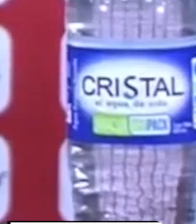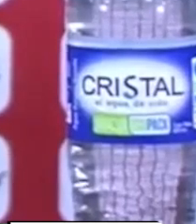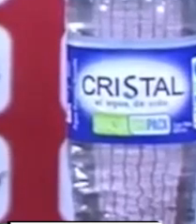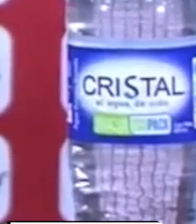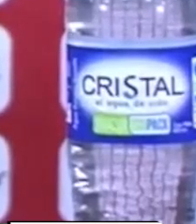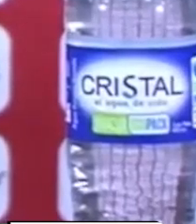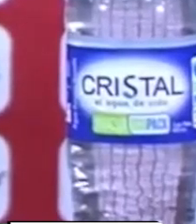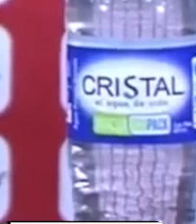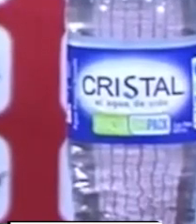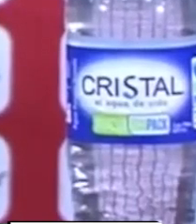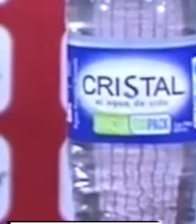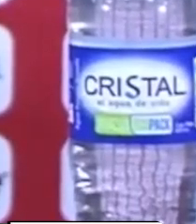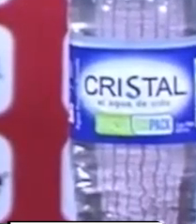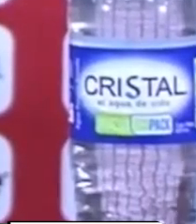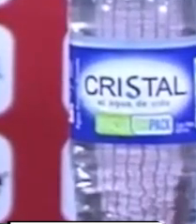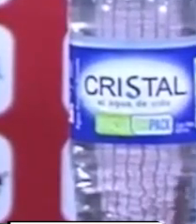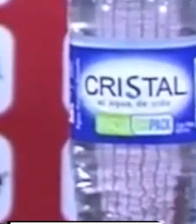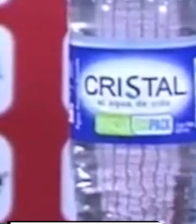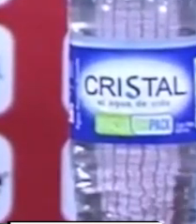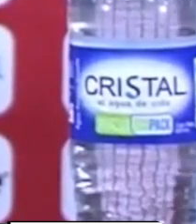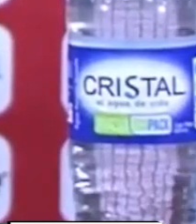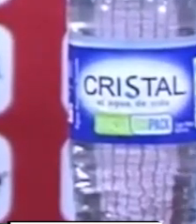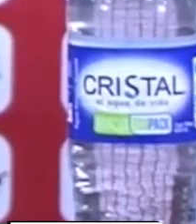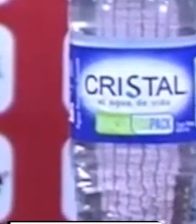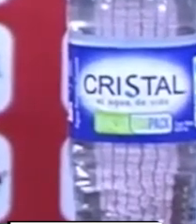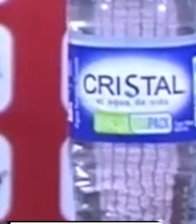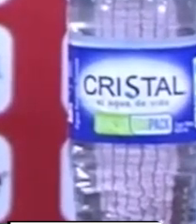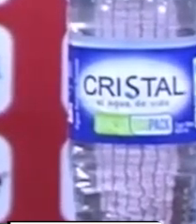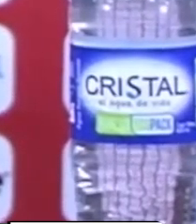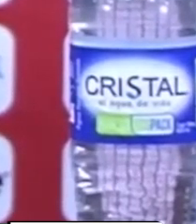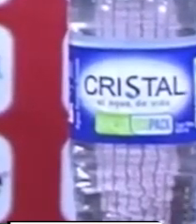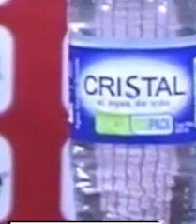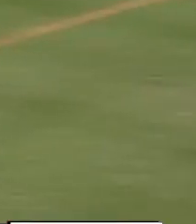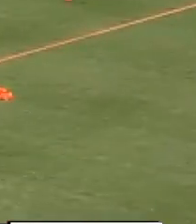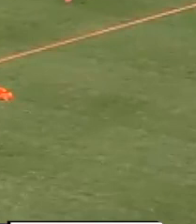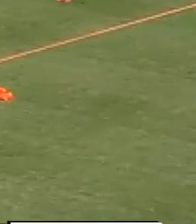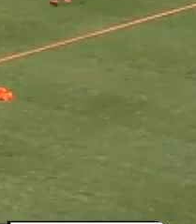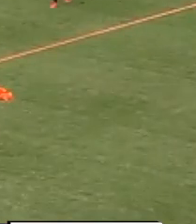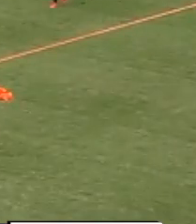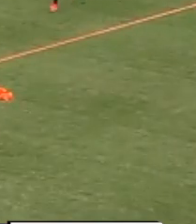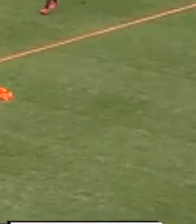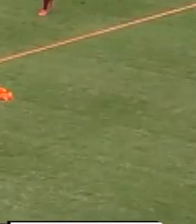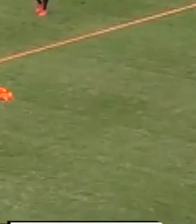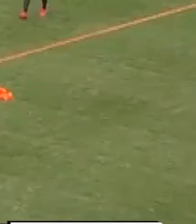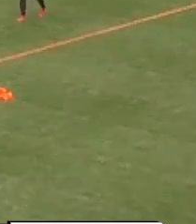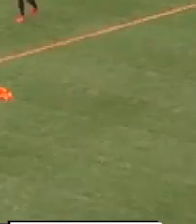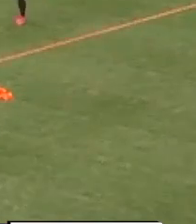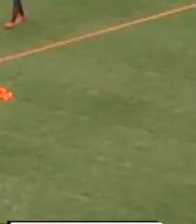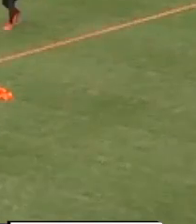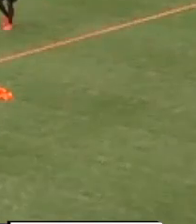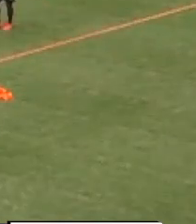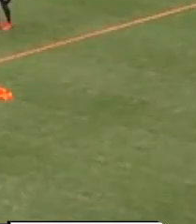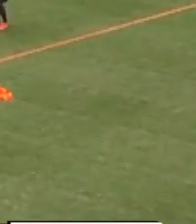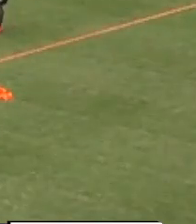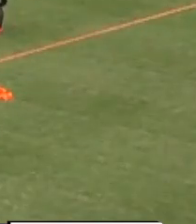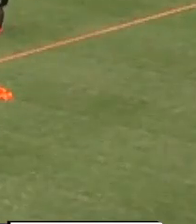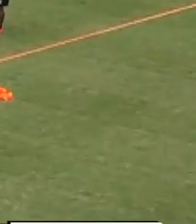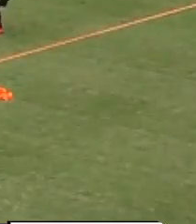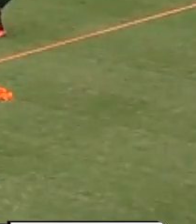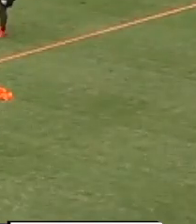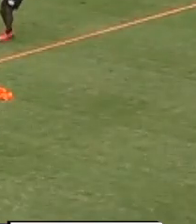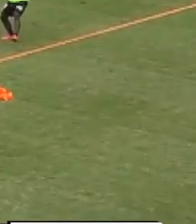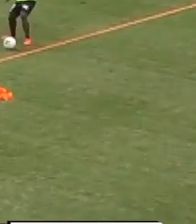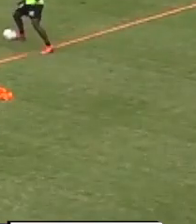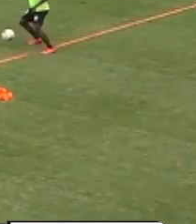Agradecido a los futbolistas porque realmente es una victoria de ellos. Por su parte, Deportivo Cali sumó su 8º empate